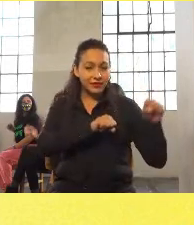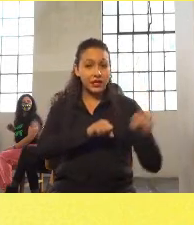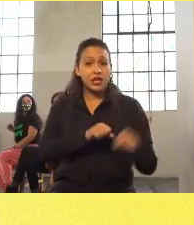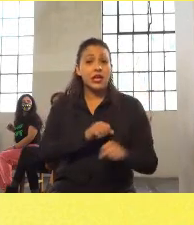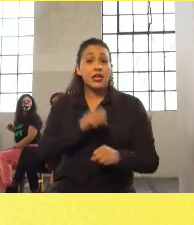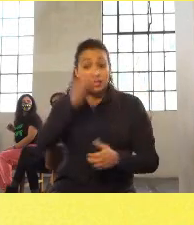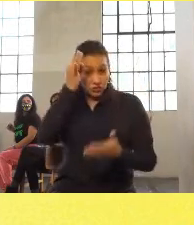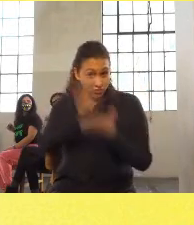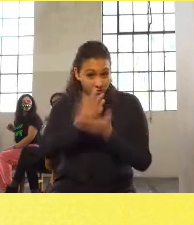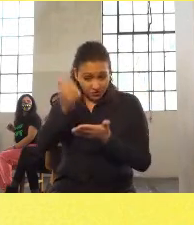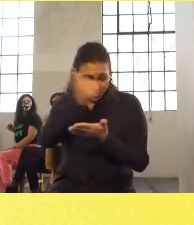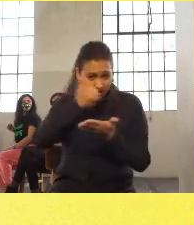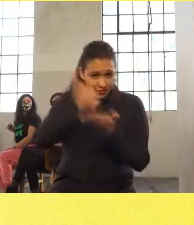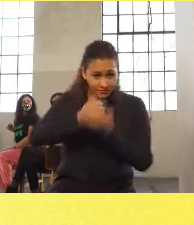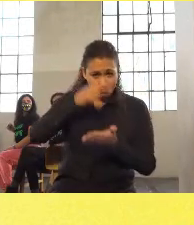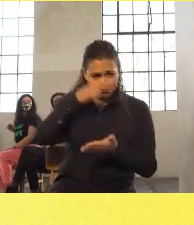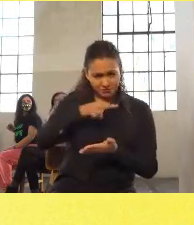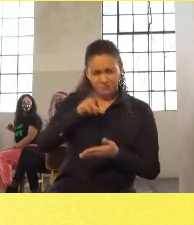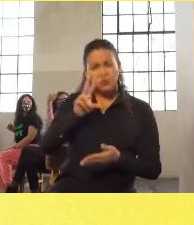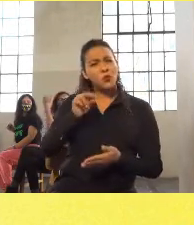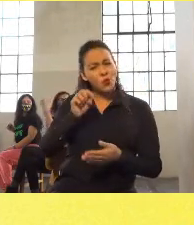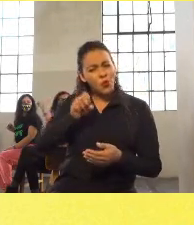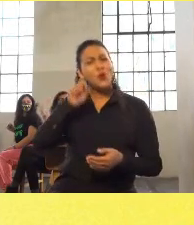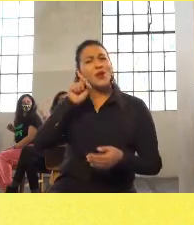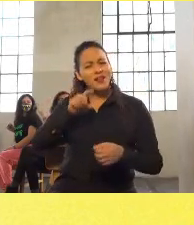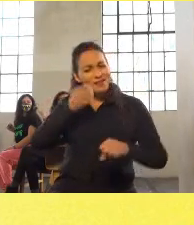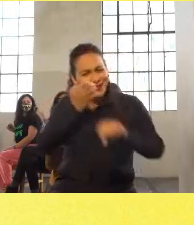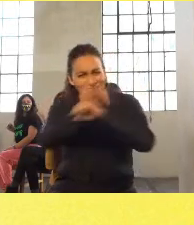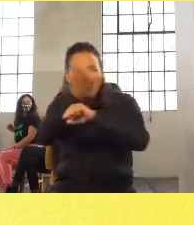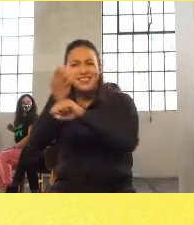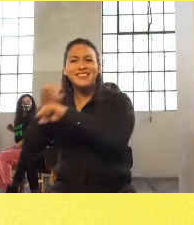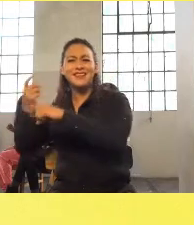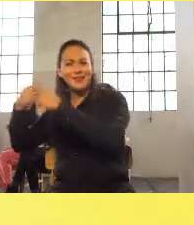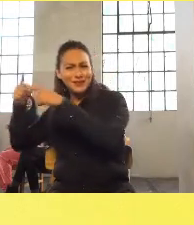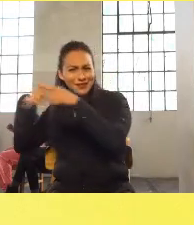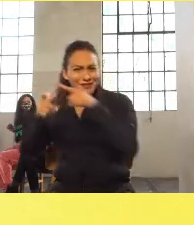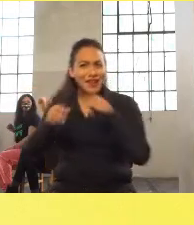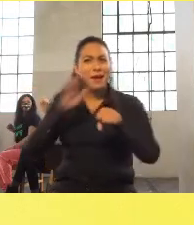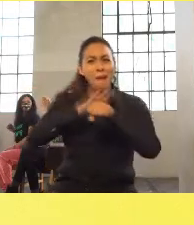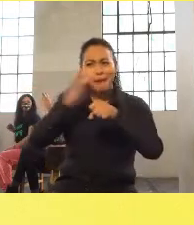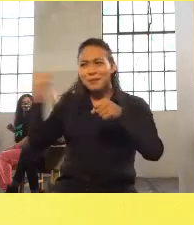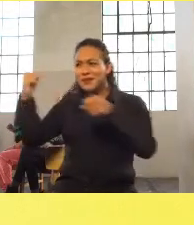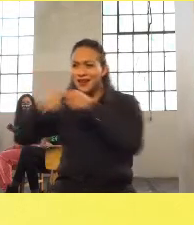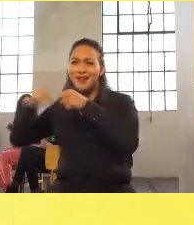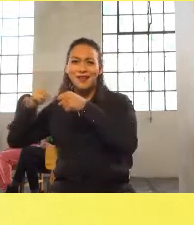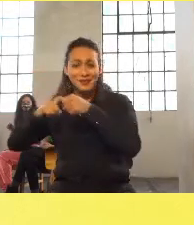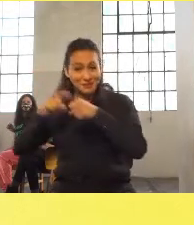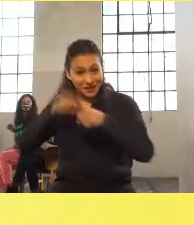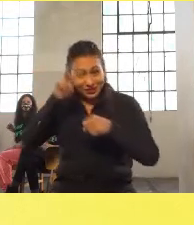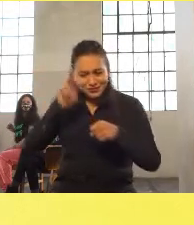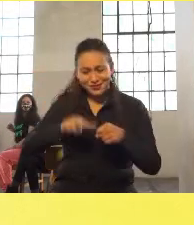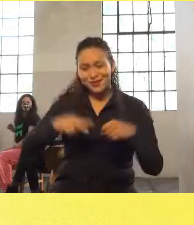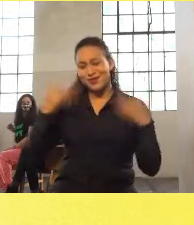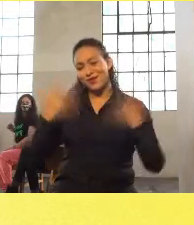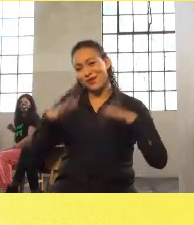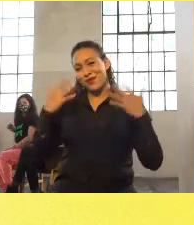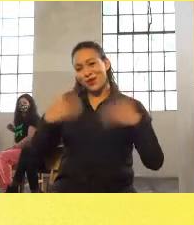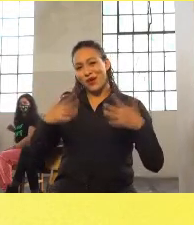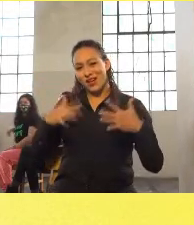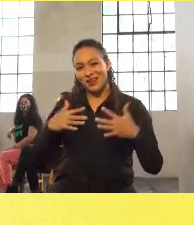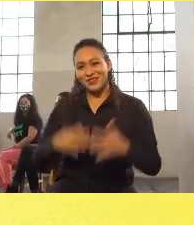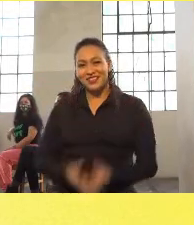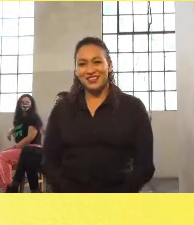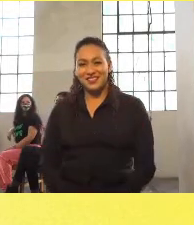México. Yo creo que yo soy de Jalisco, entonces yo siento que... ¿Quién dijo? ¿Quién de Jalisco por